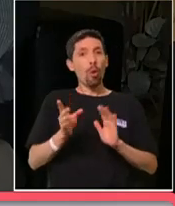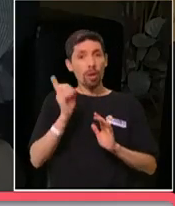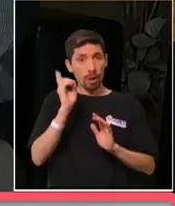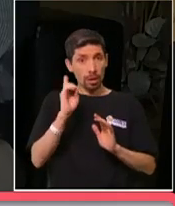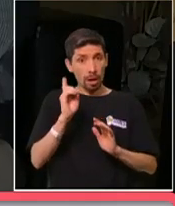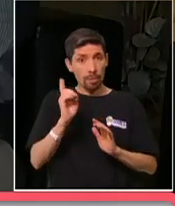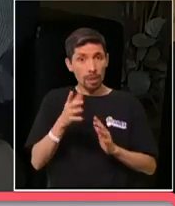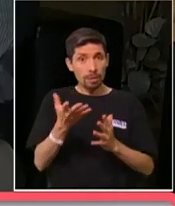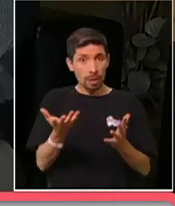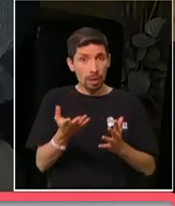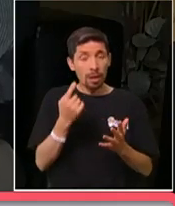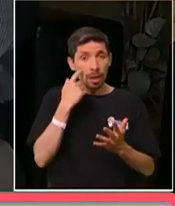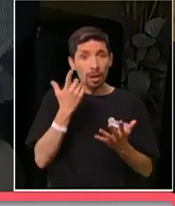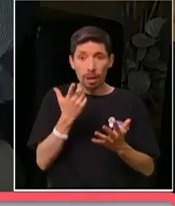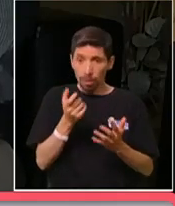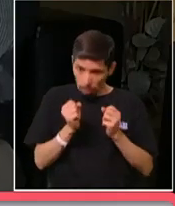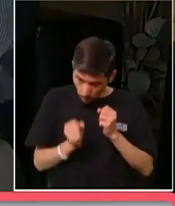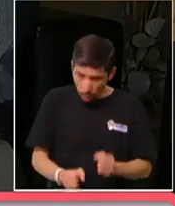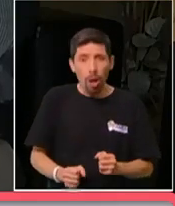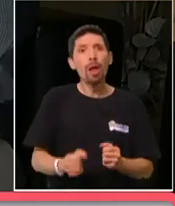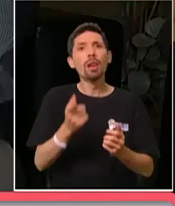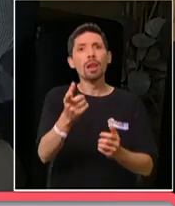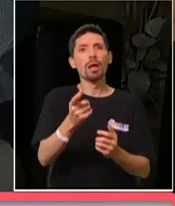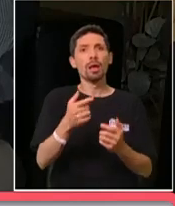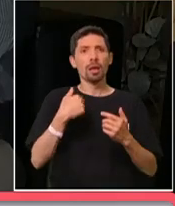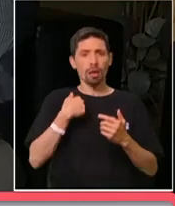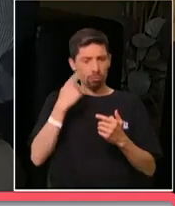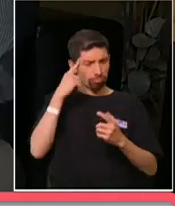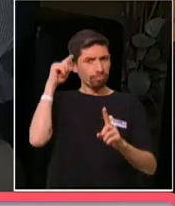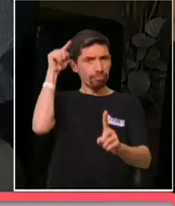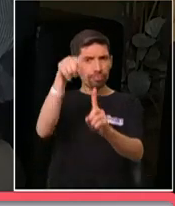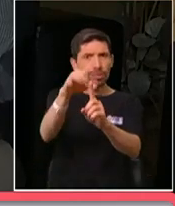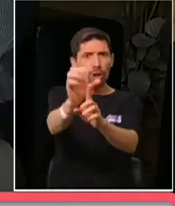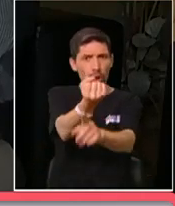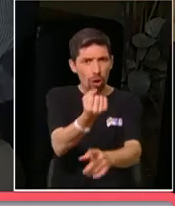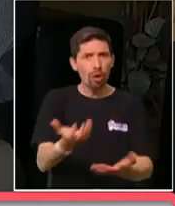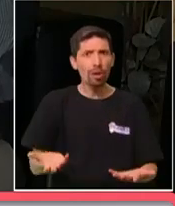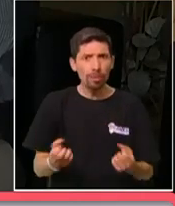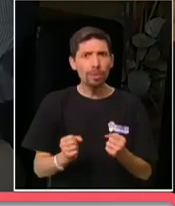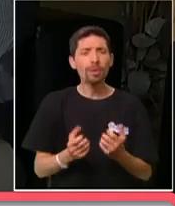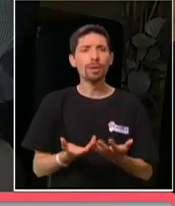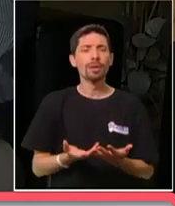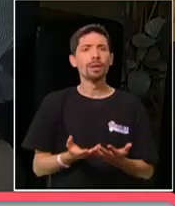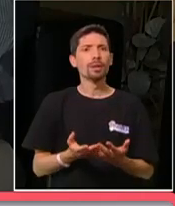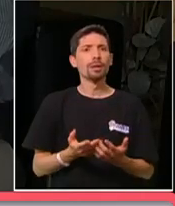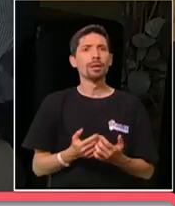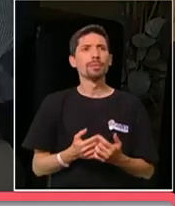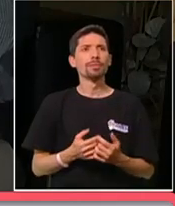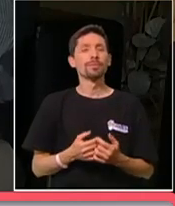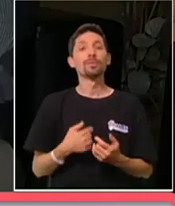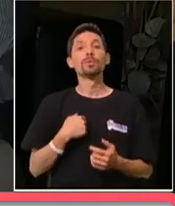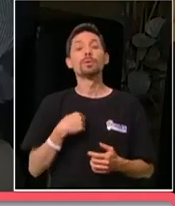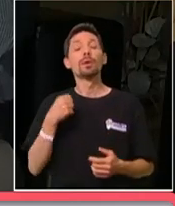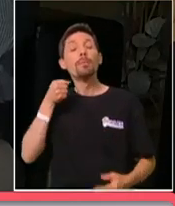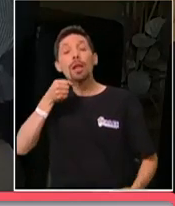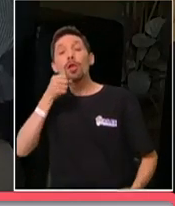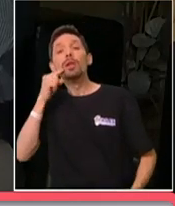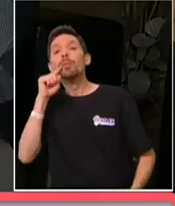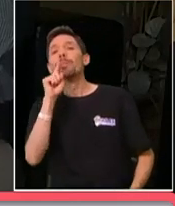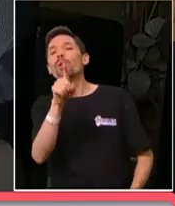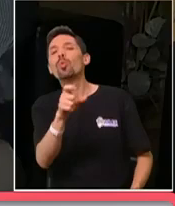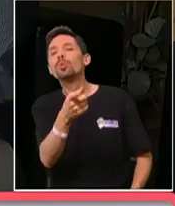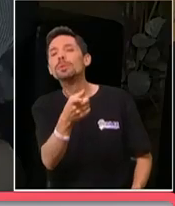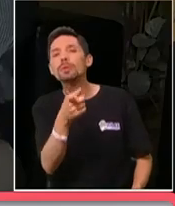discapacidad, que eso no les impida hacer lo que ustedes están destinados a hacer. Así que creo que eso es importante. Quiero preguntar algo así